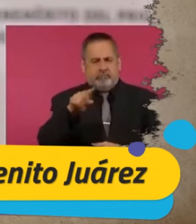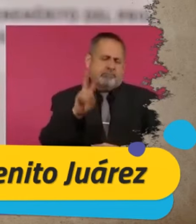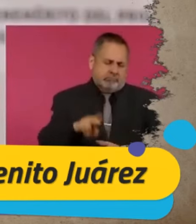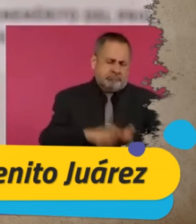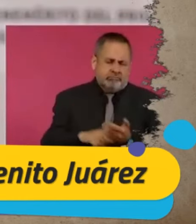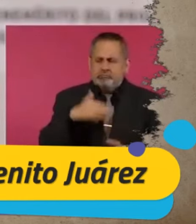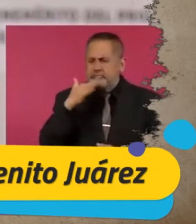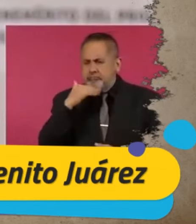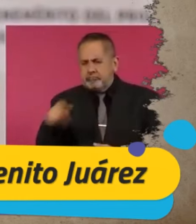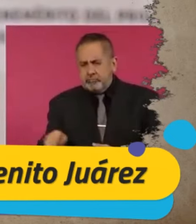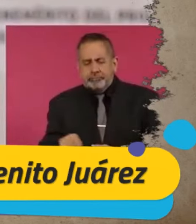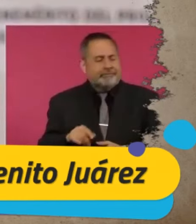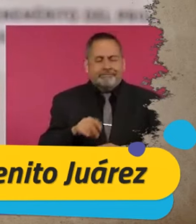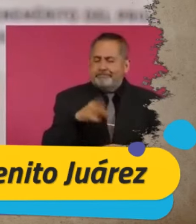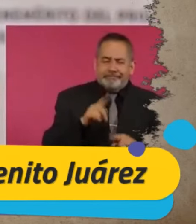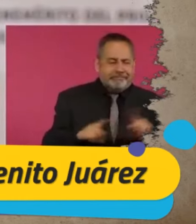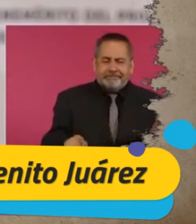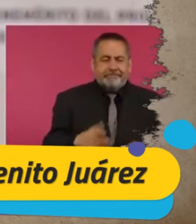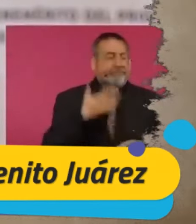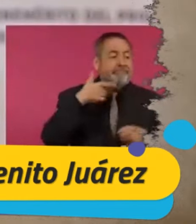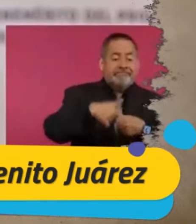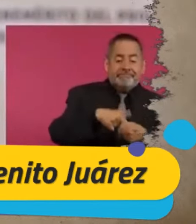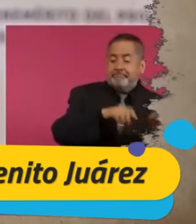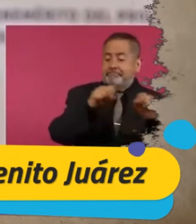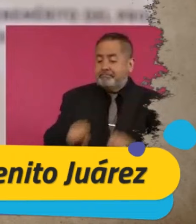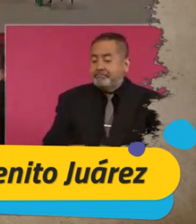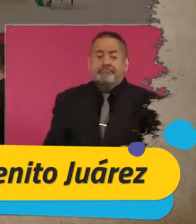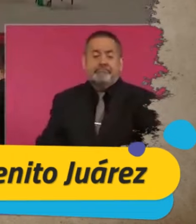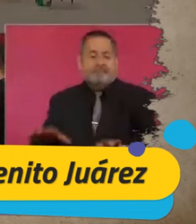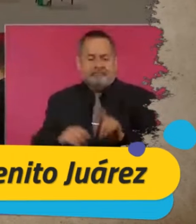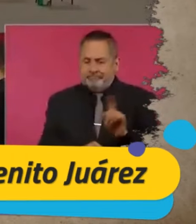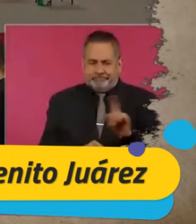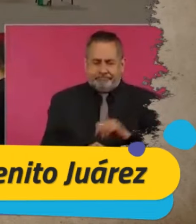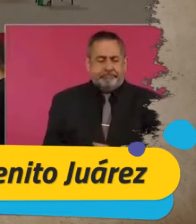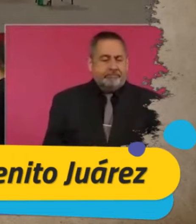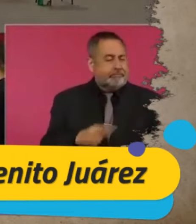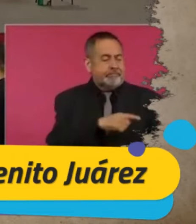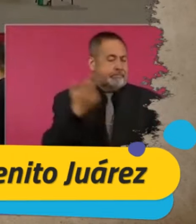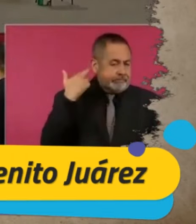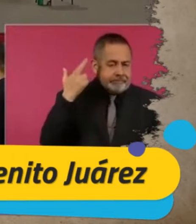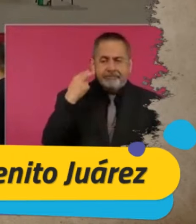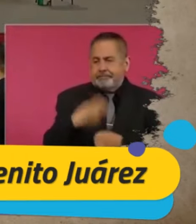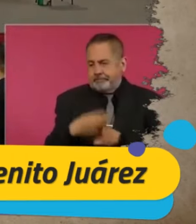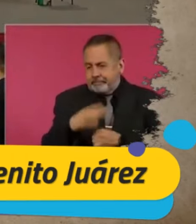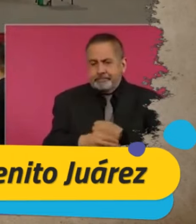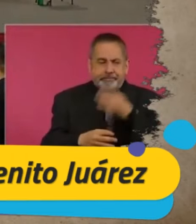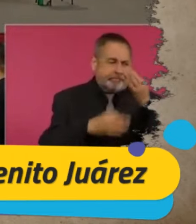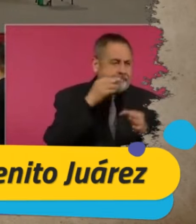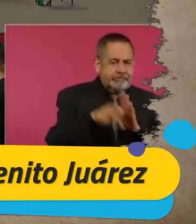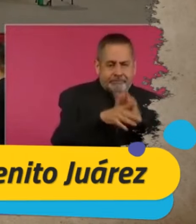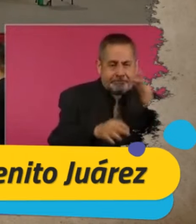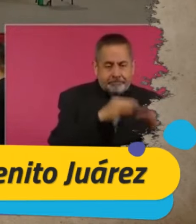fue por hidrocarburos. En la última semana, los medios de comunicación tradicionales, como la radio, la televisión y los